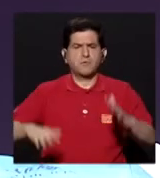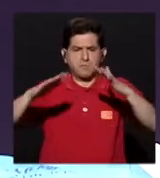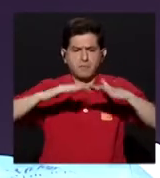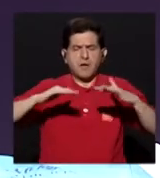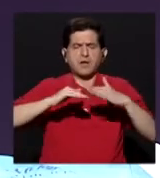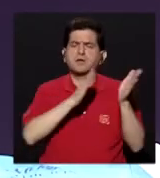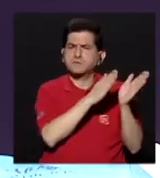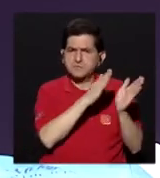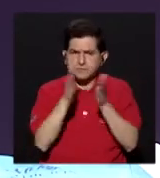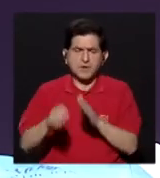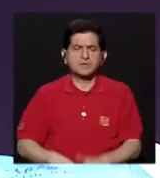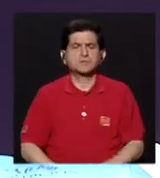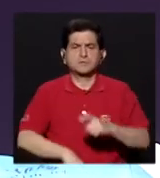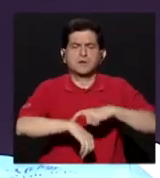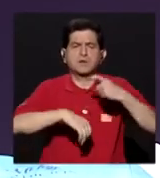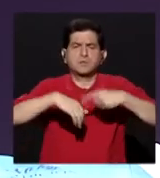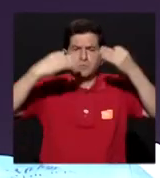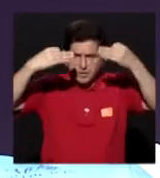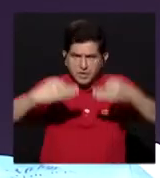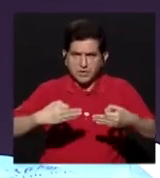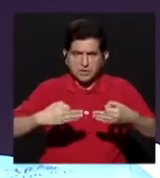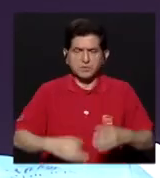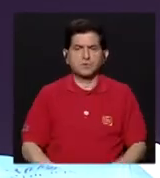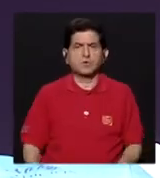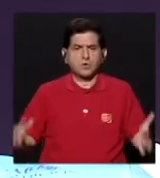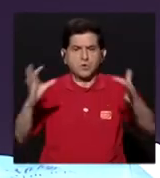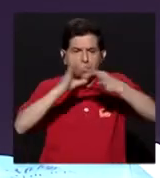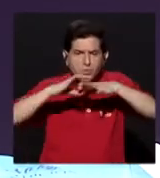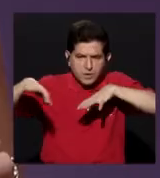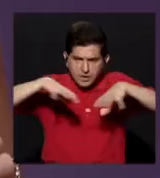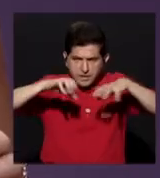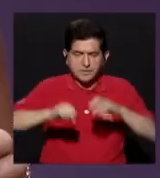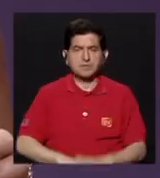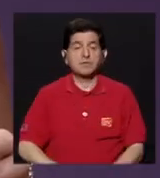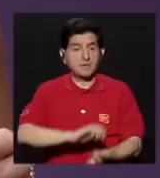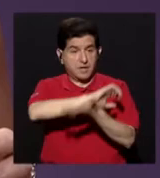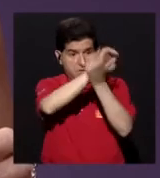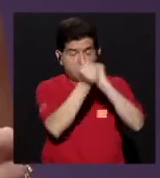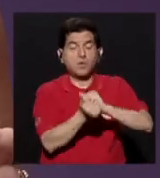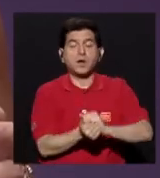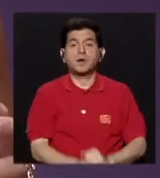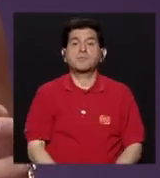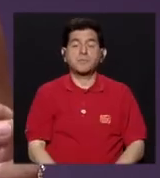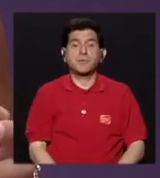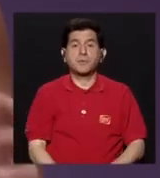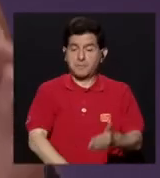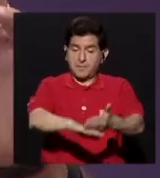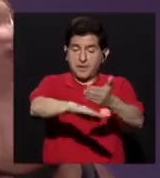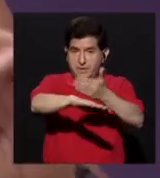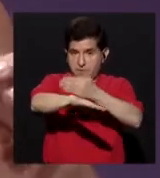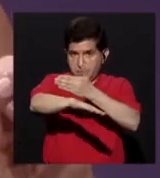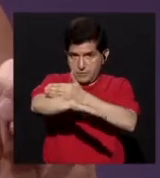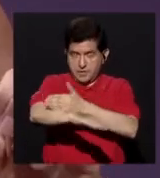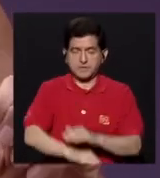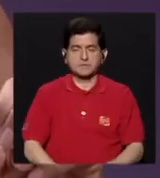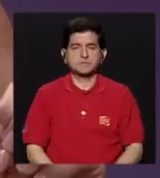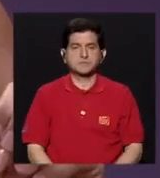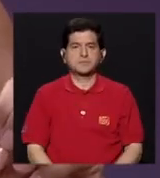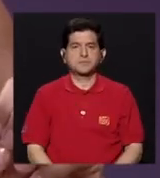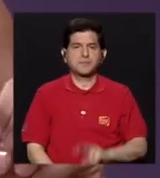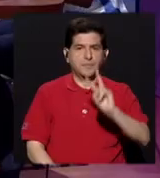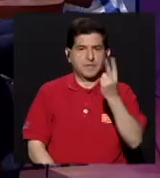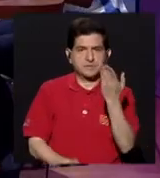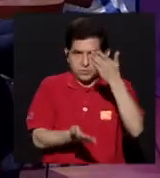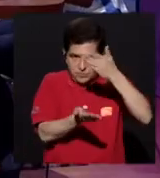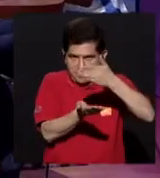de formación, de toma de decisiones y de articulación de activismos. Un cambio realmente para mejor. Vamos a nuestro